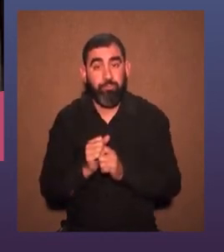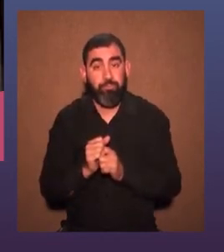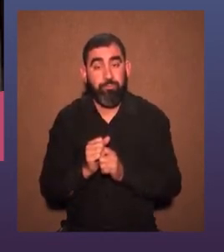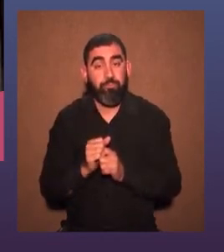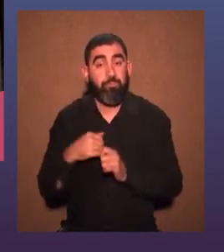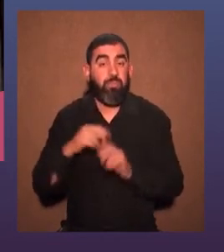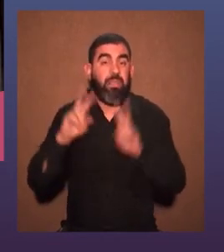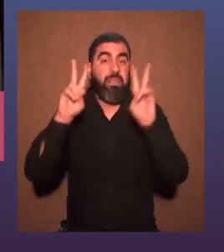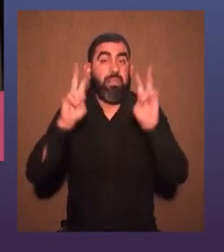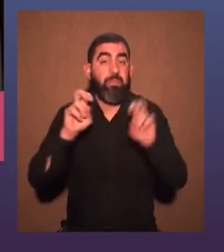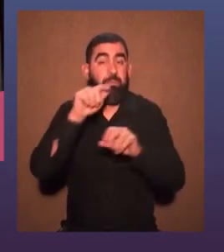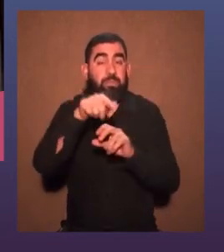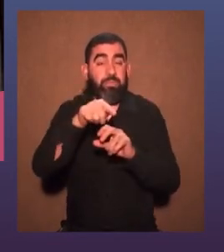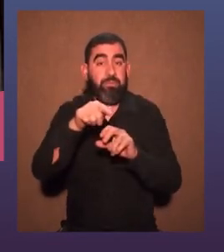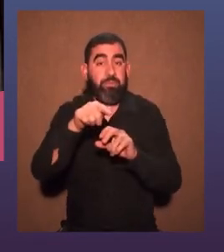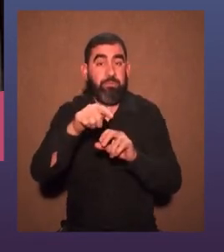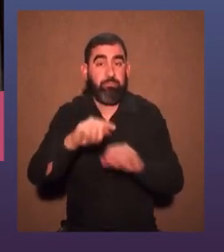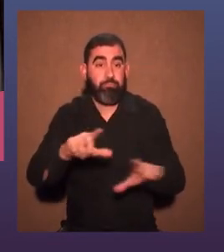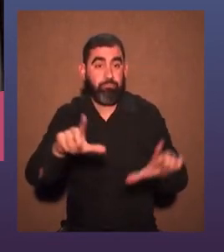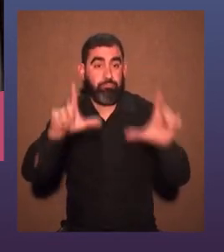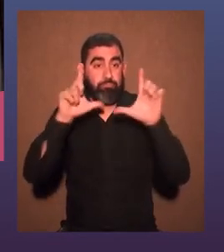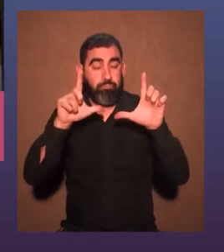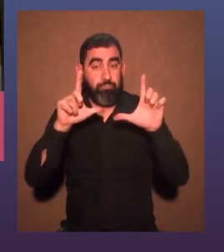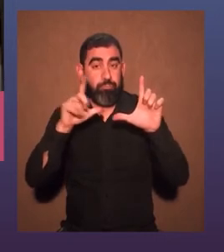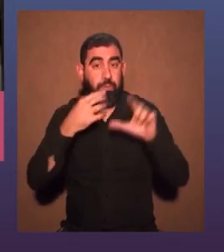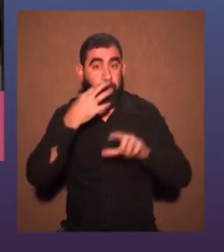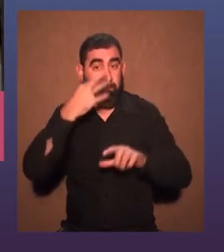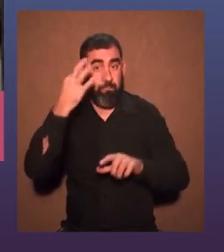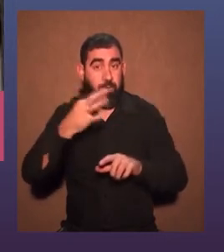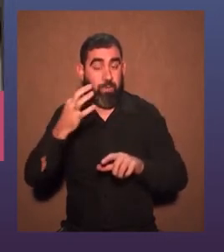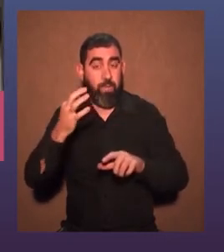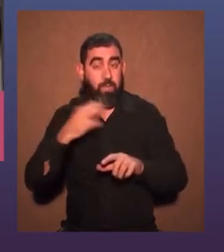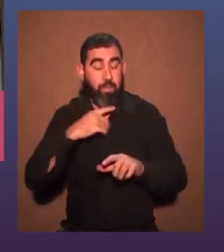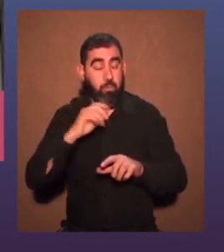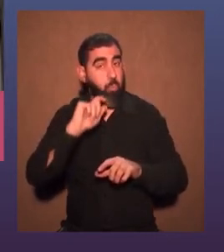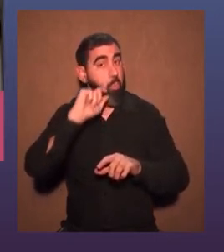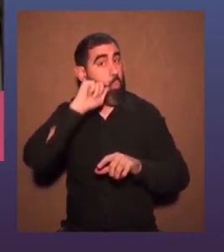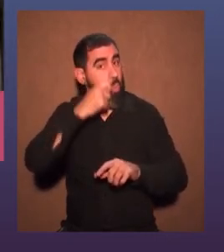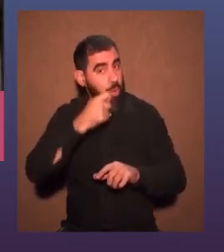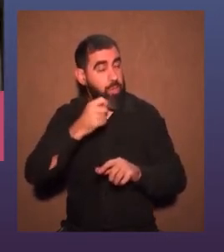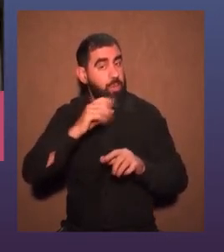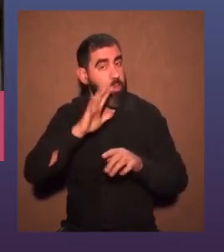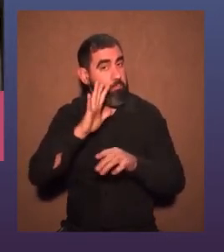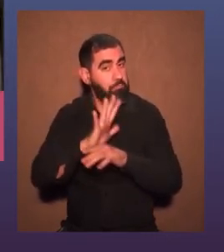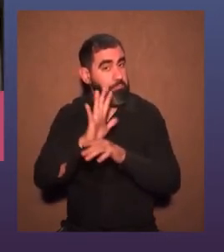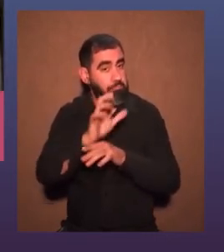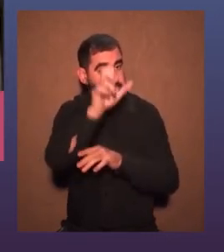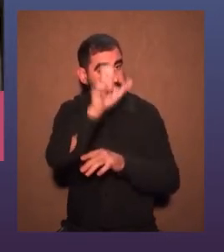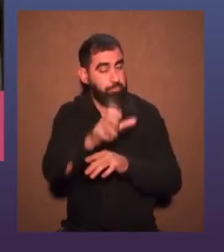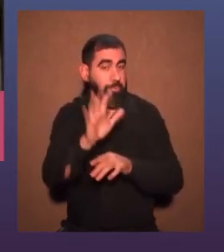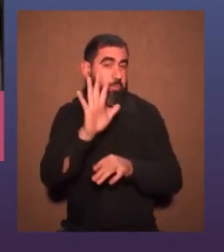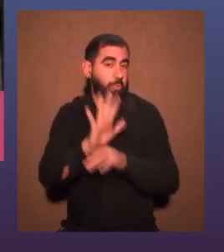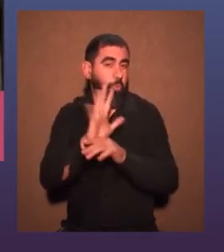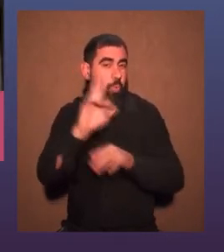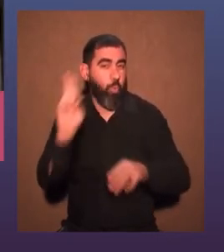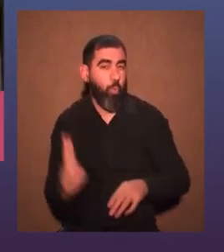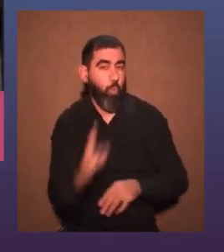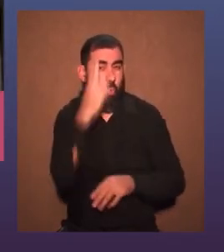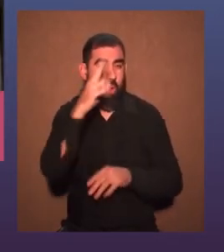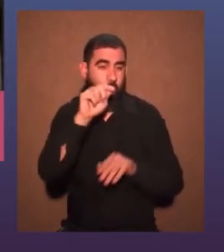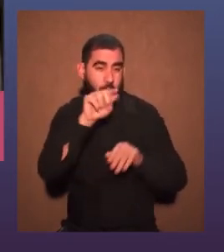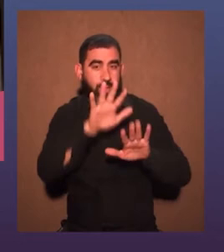Se trató, en ese caso, de una figura tremendamente excéntrica y atractiva, muy quijotesca a lo uruguayo,